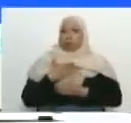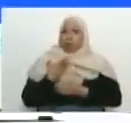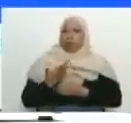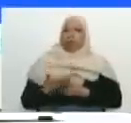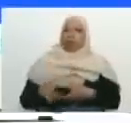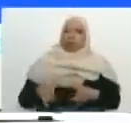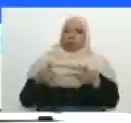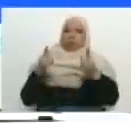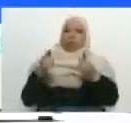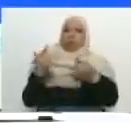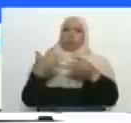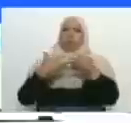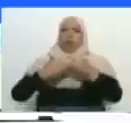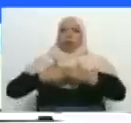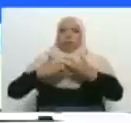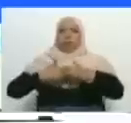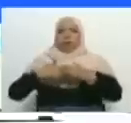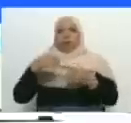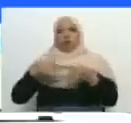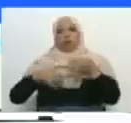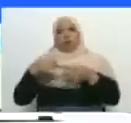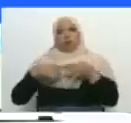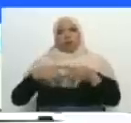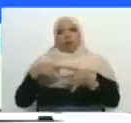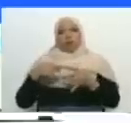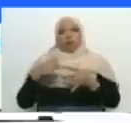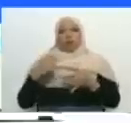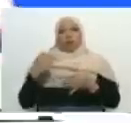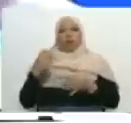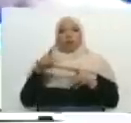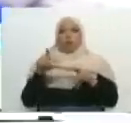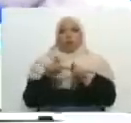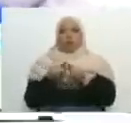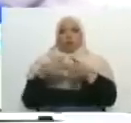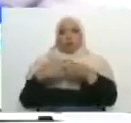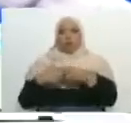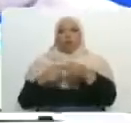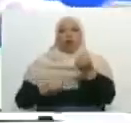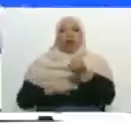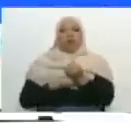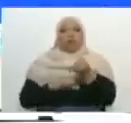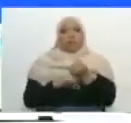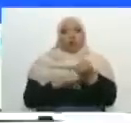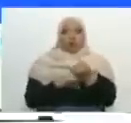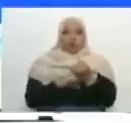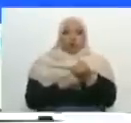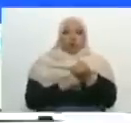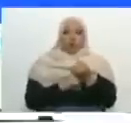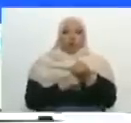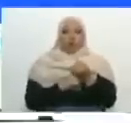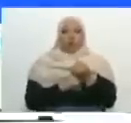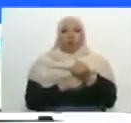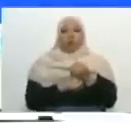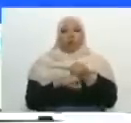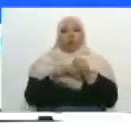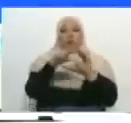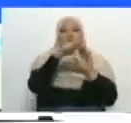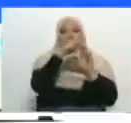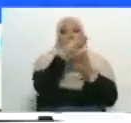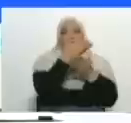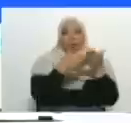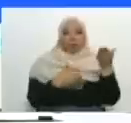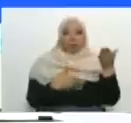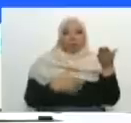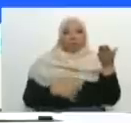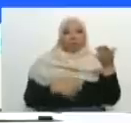de remate judicial de Citgo, para favorecer a esta lista que ya les